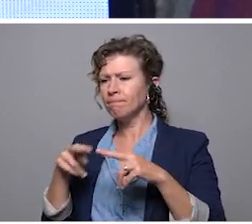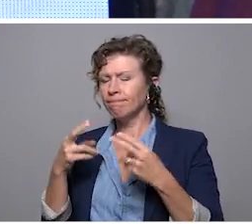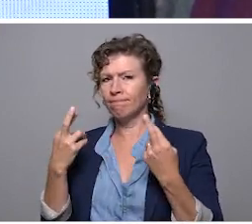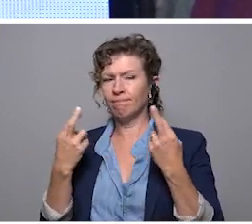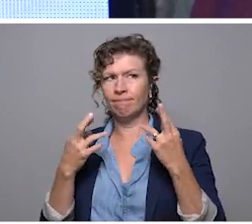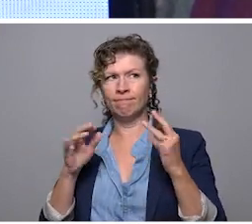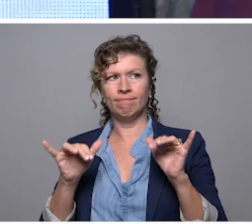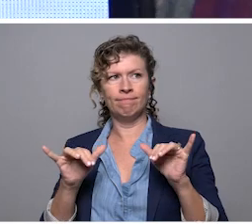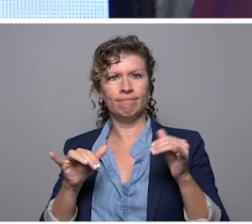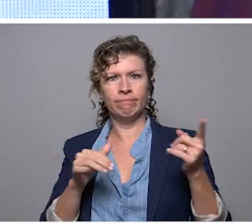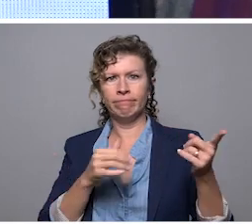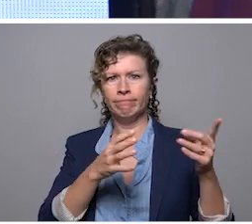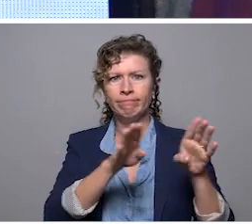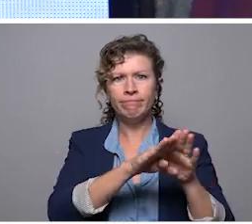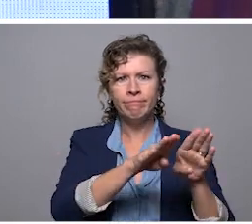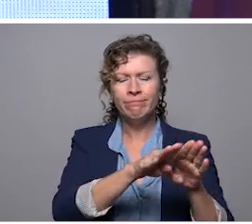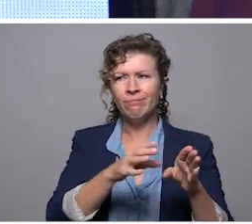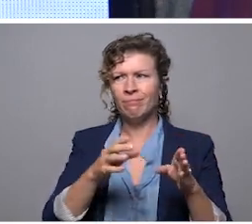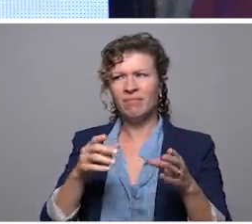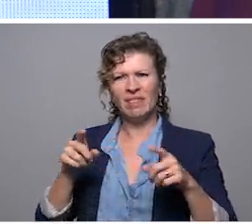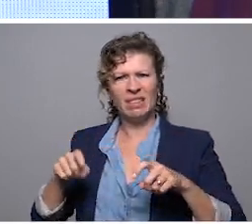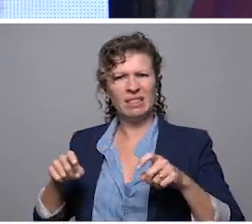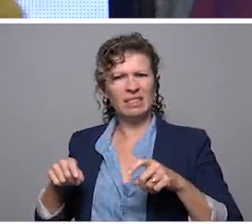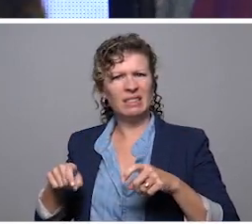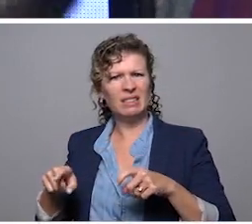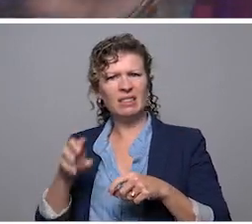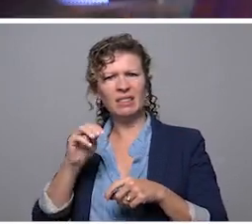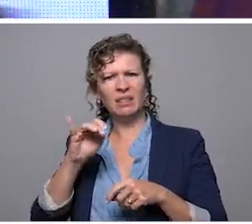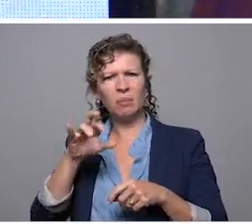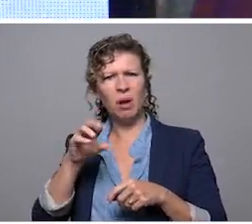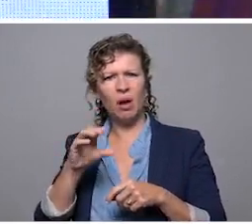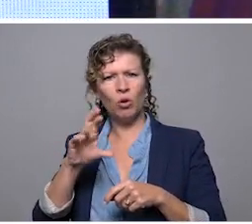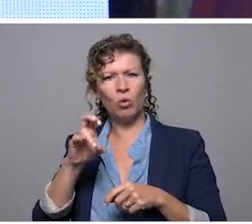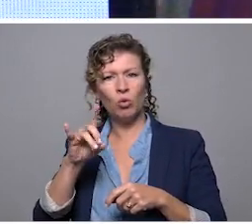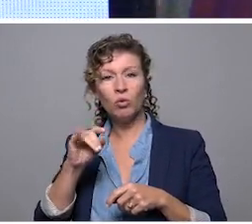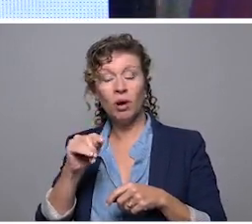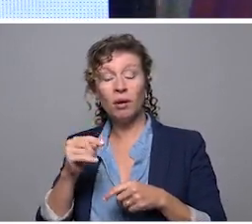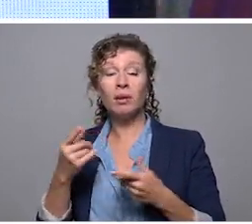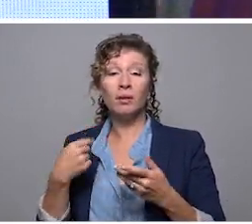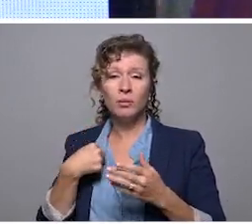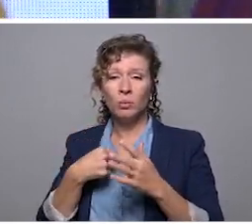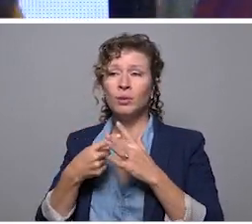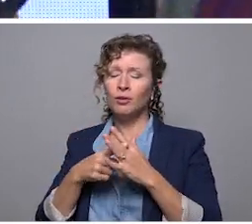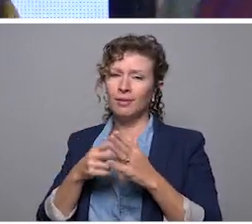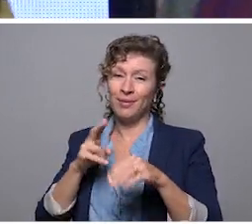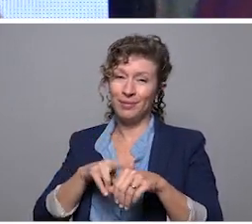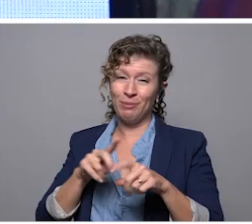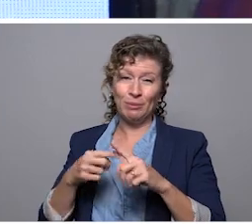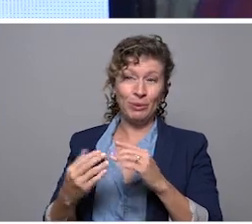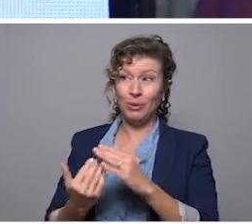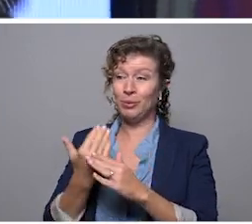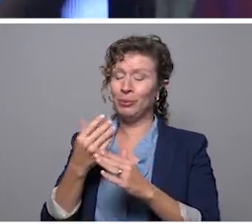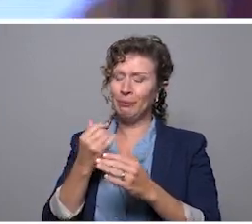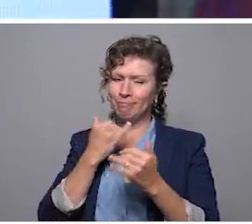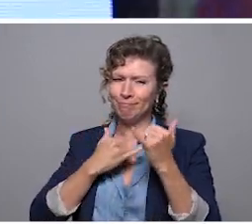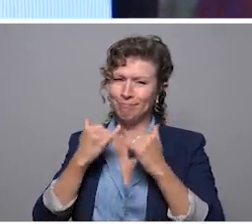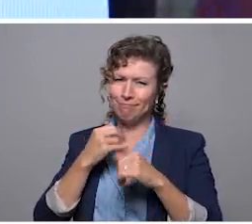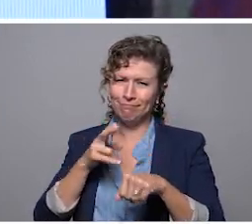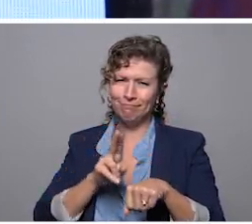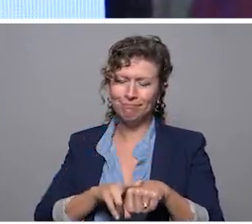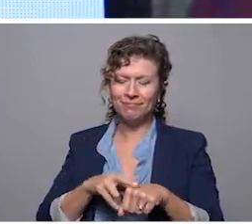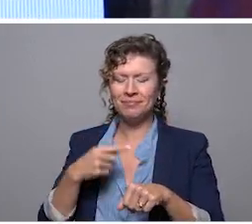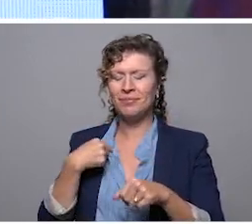del microcrédito así iniciamos cometiendo errores porque iniciamos con lo que es el crédito en